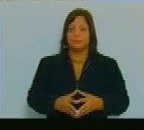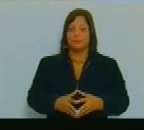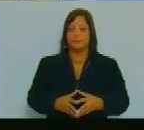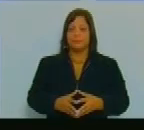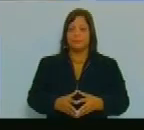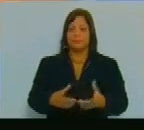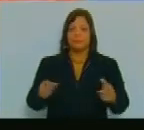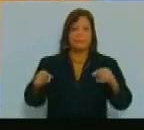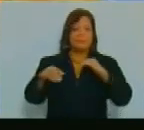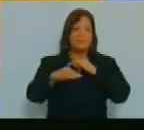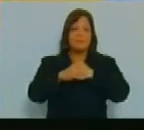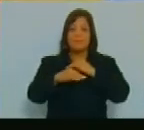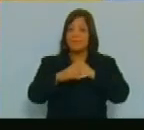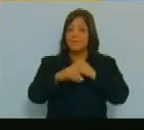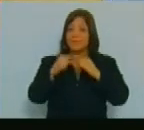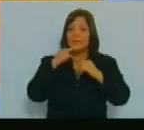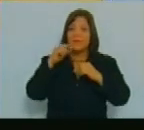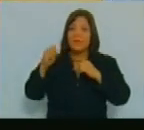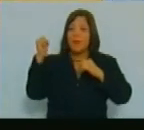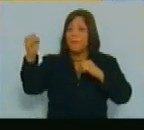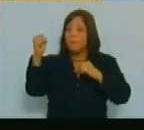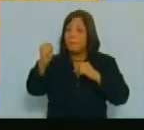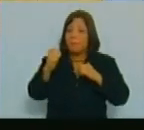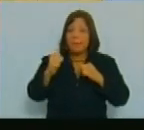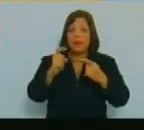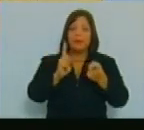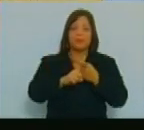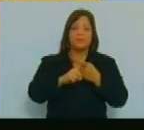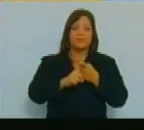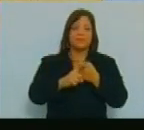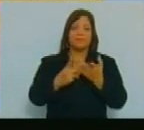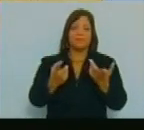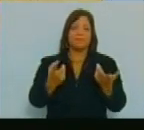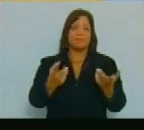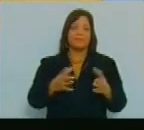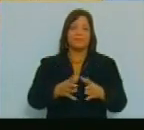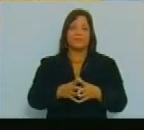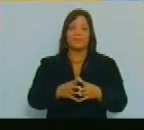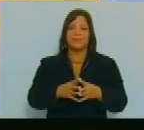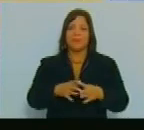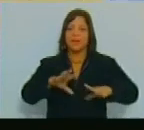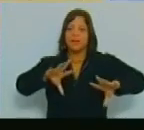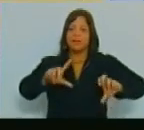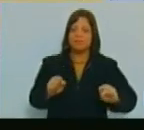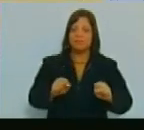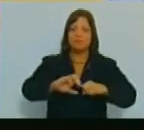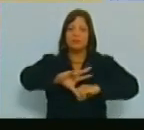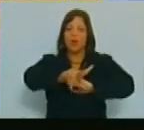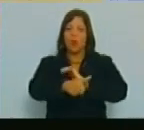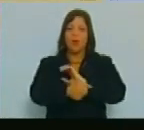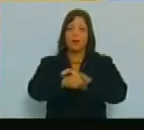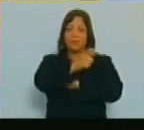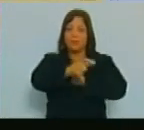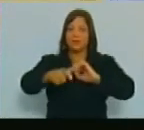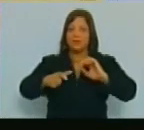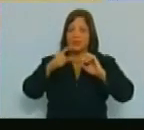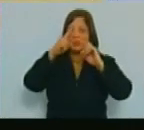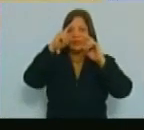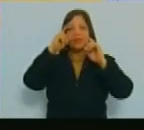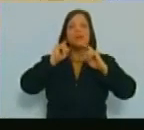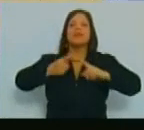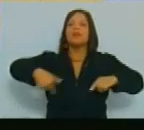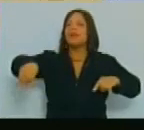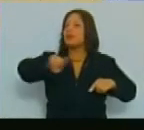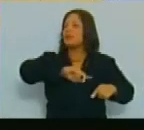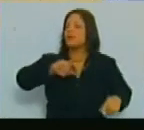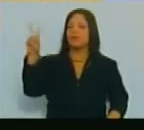así como los delitos de homicidio y de secuestro en el territorio